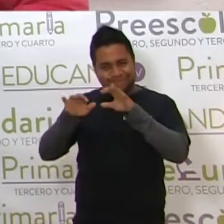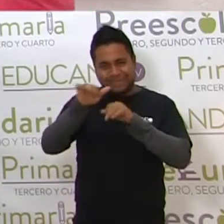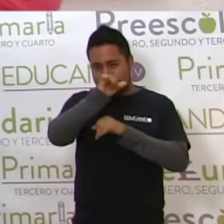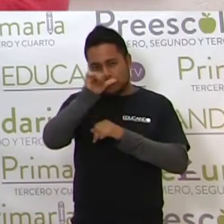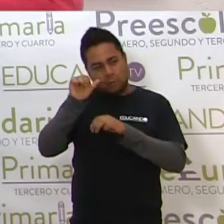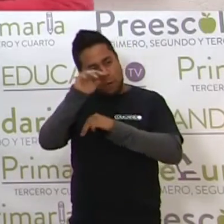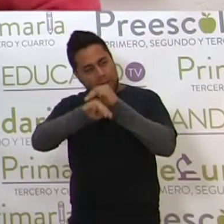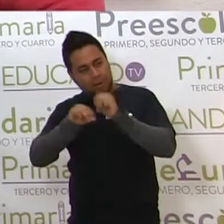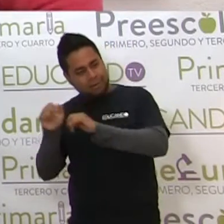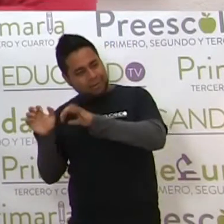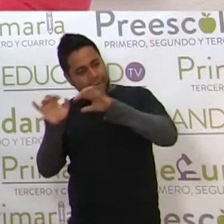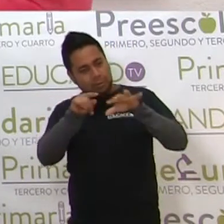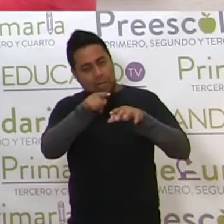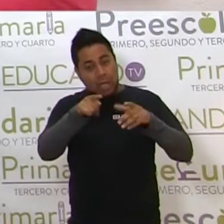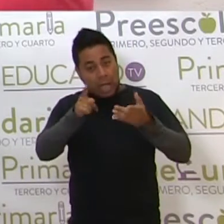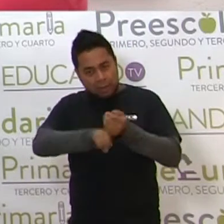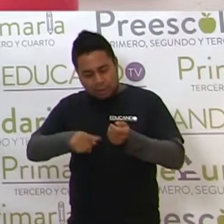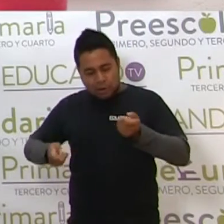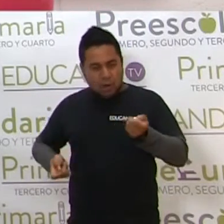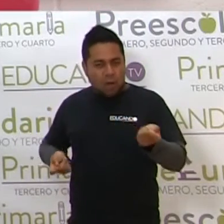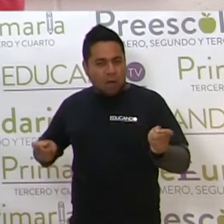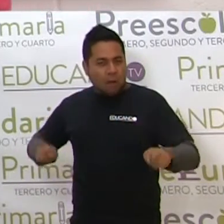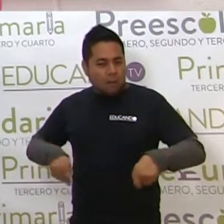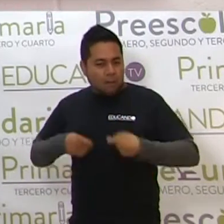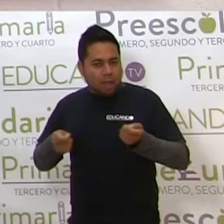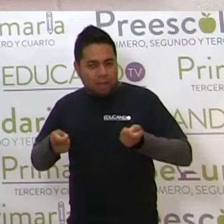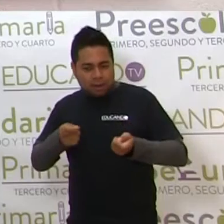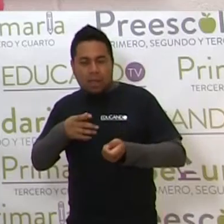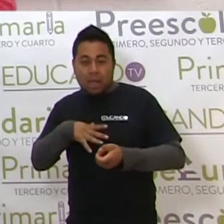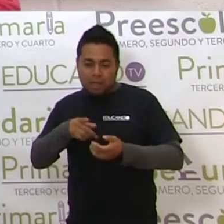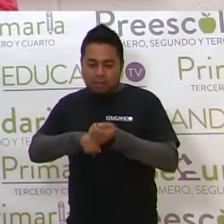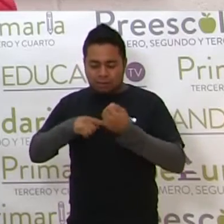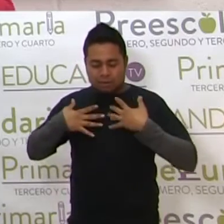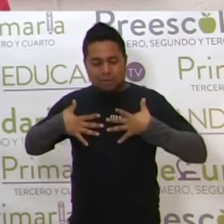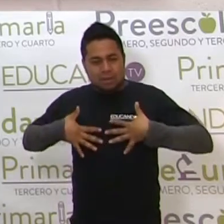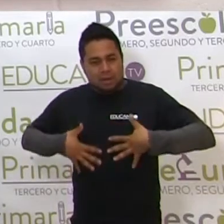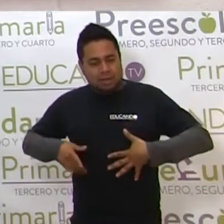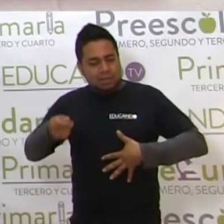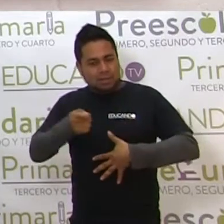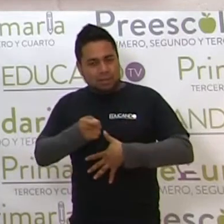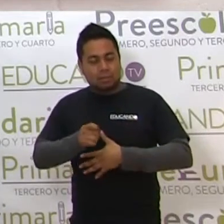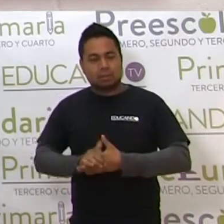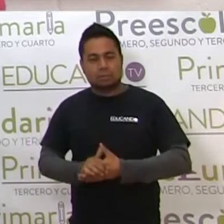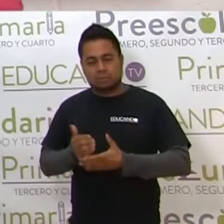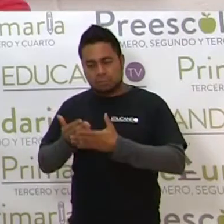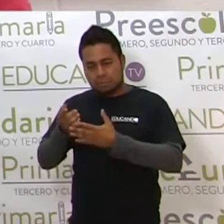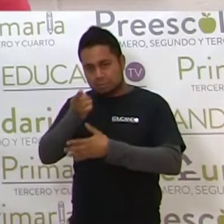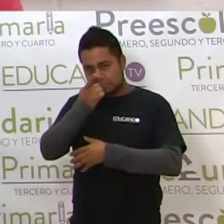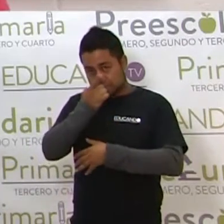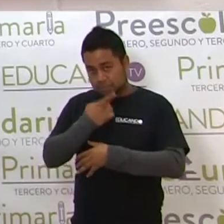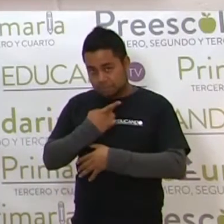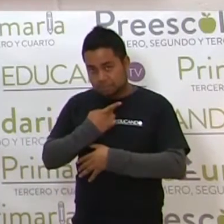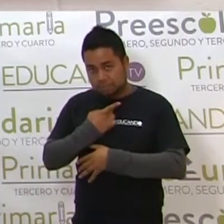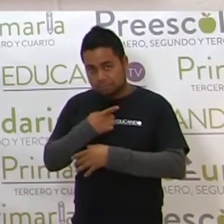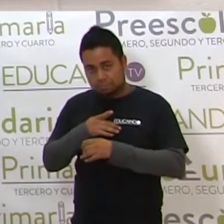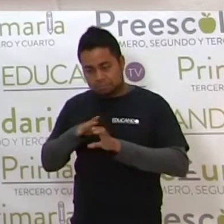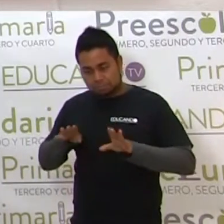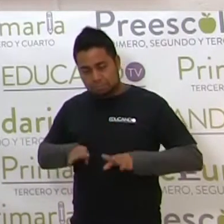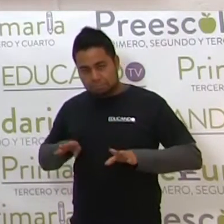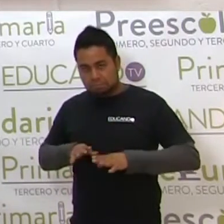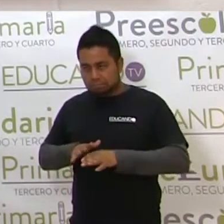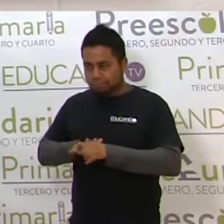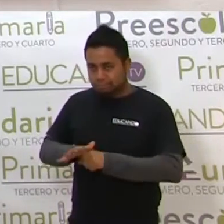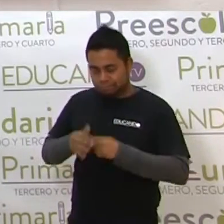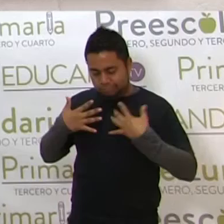y bailan y ahí es donde podemos apreciar estos trajes Ahora dime qué características ves en un